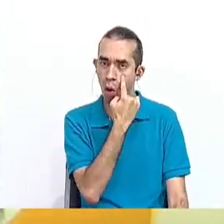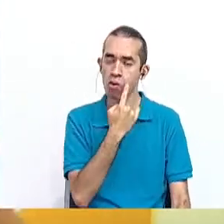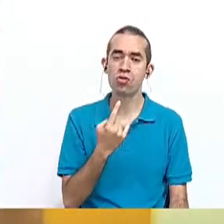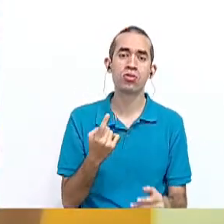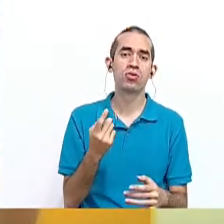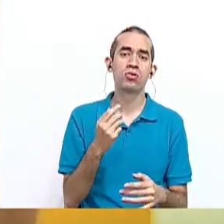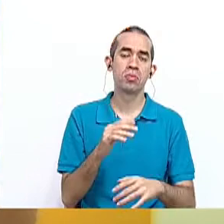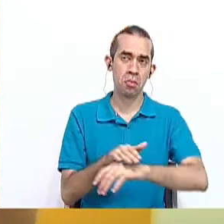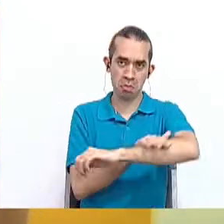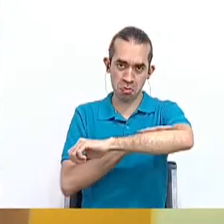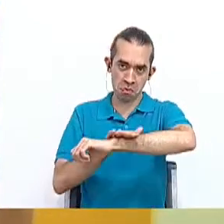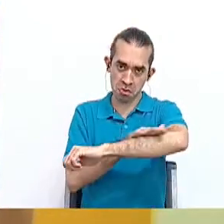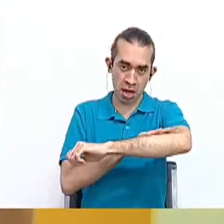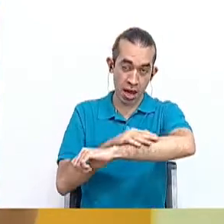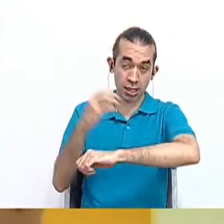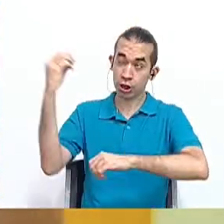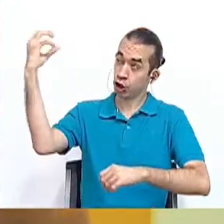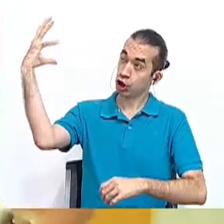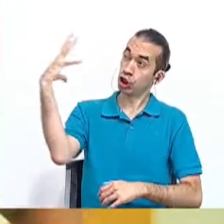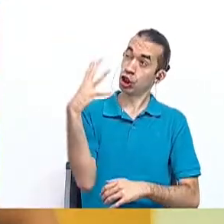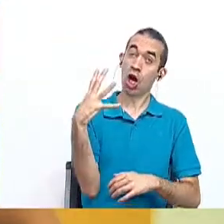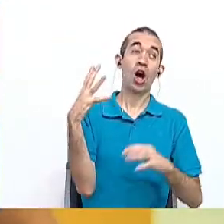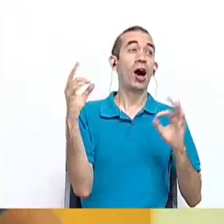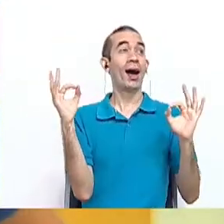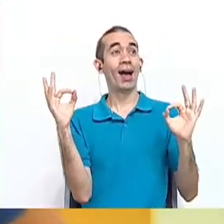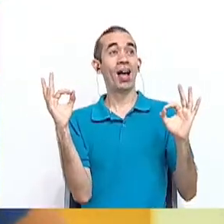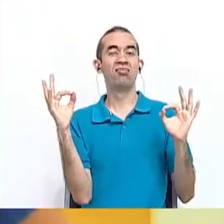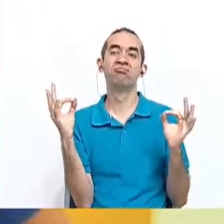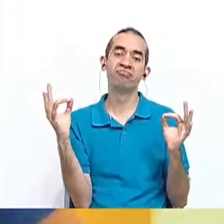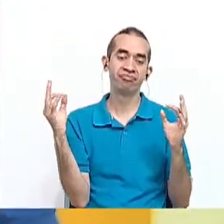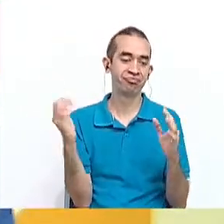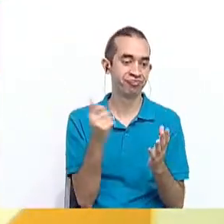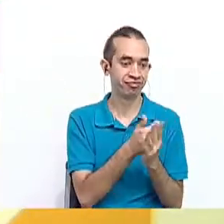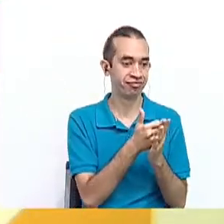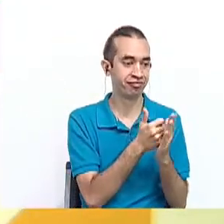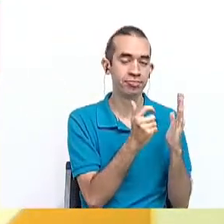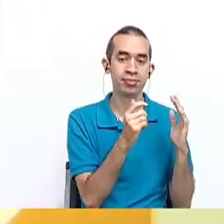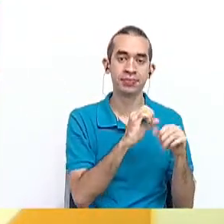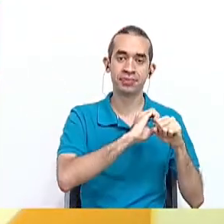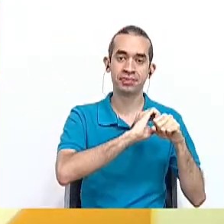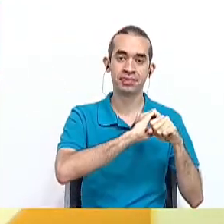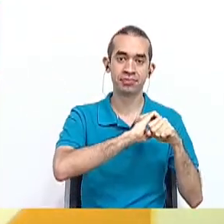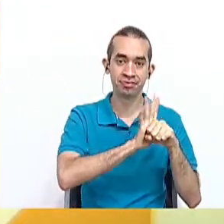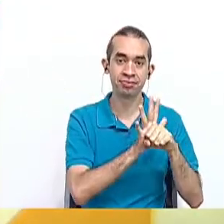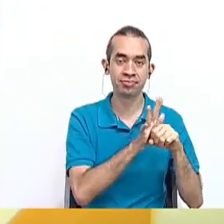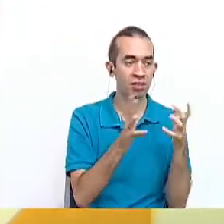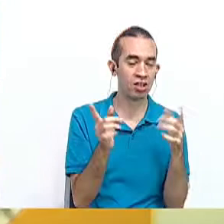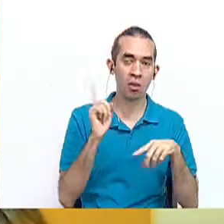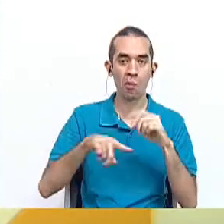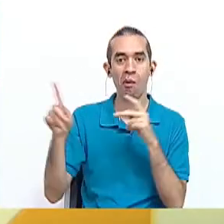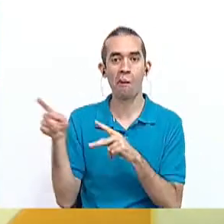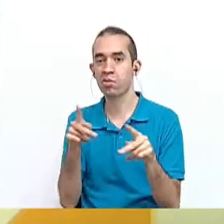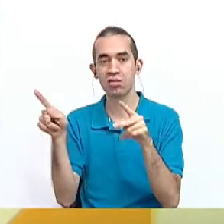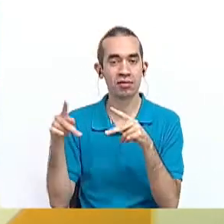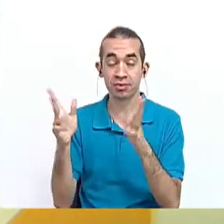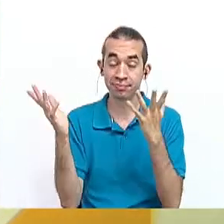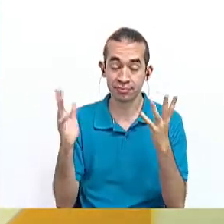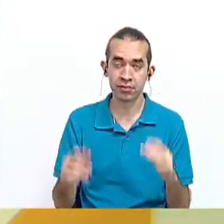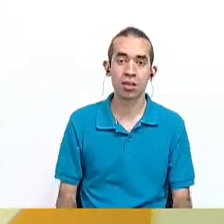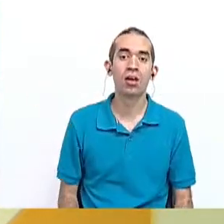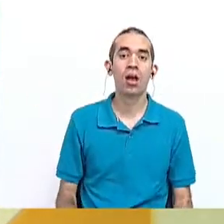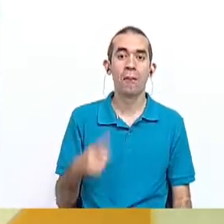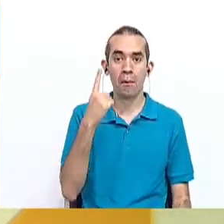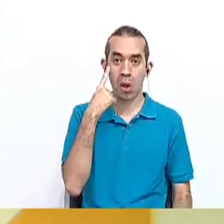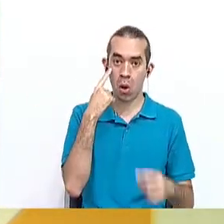piel, que ya no es tan bronceada, ¿verdad? Porque en pandemia no podemos andar de paseo tanto, pero este es el color de mi piel, el color de mis ojos y el color de